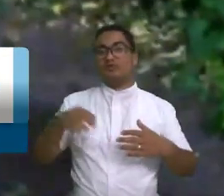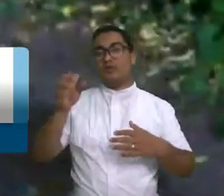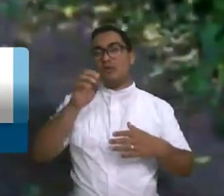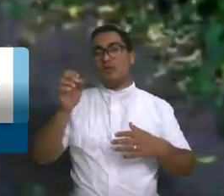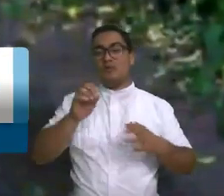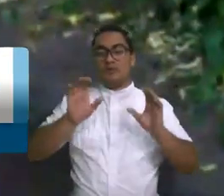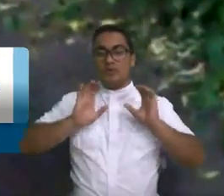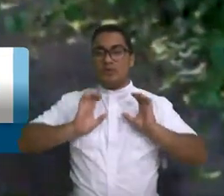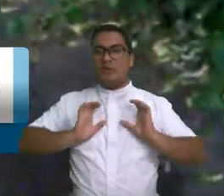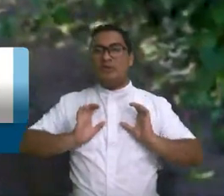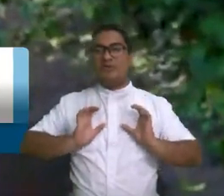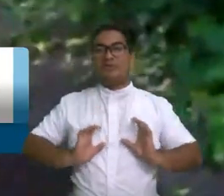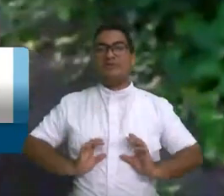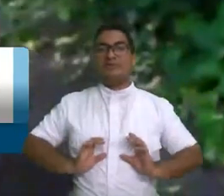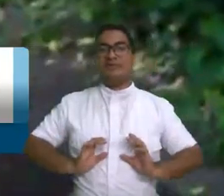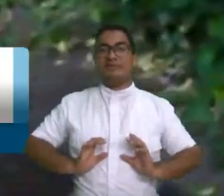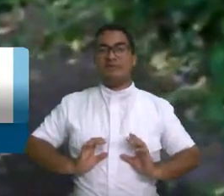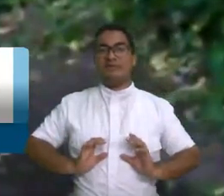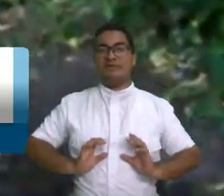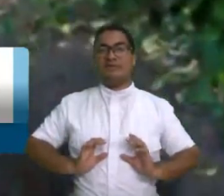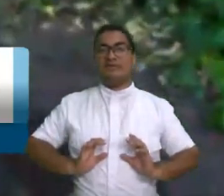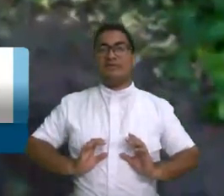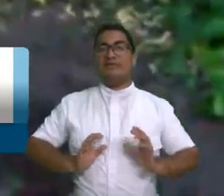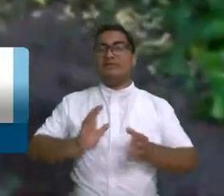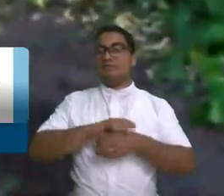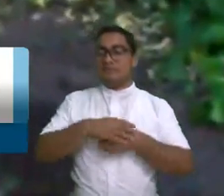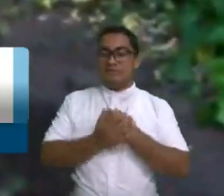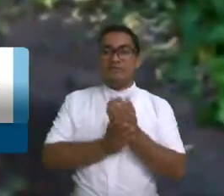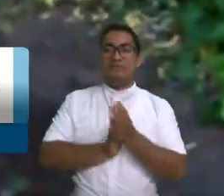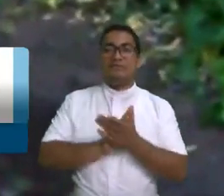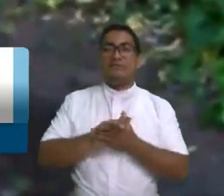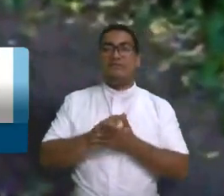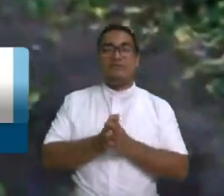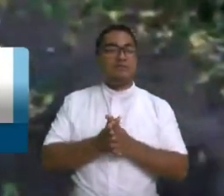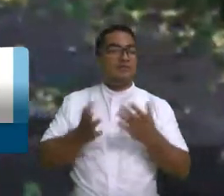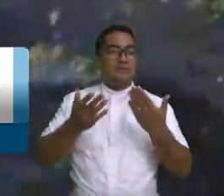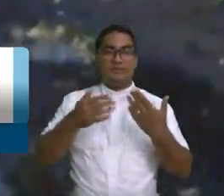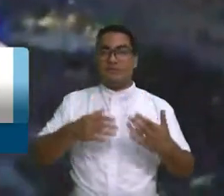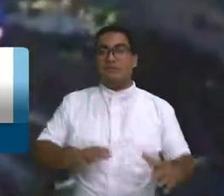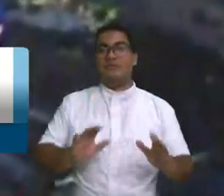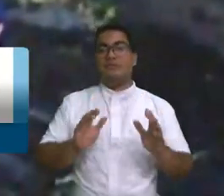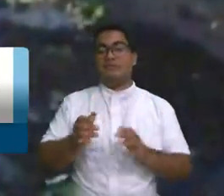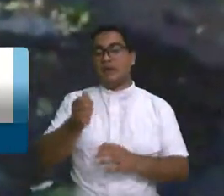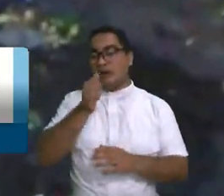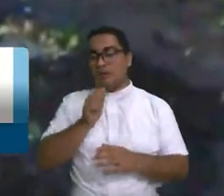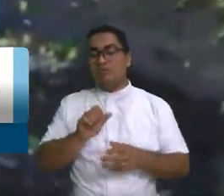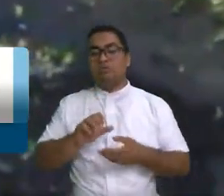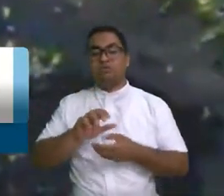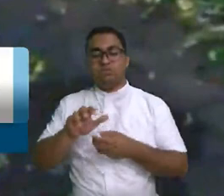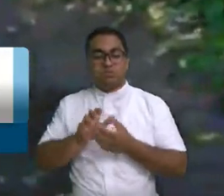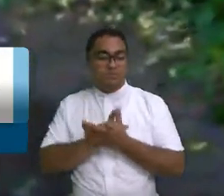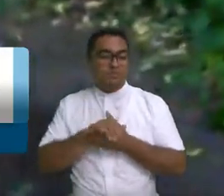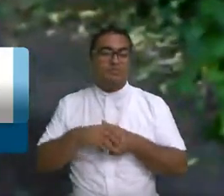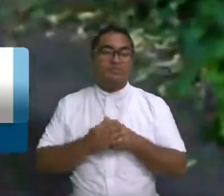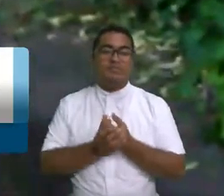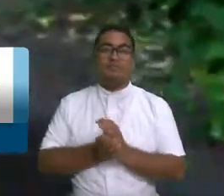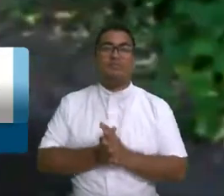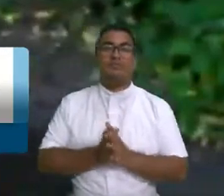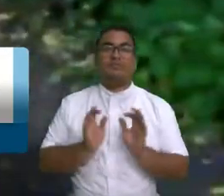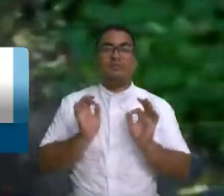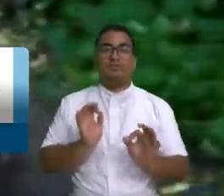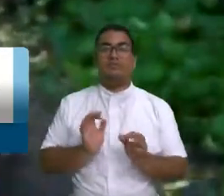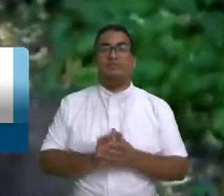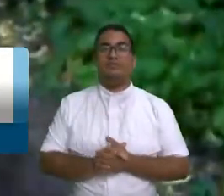partes del cuerpo donde ya eso tiene que ser un lavado de manos normal, ¿verdad? Con jabón, agua y jabón, a como es la